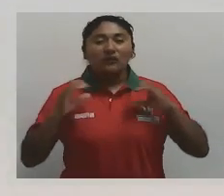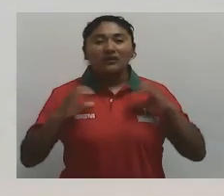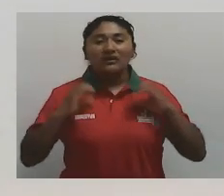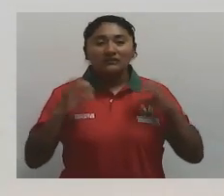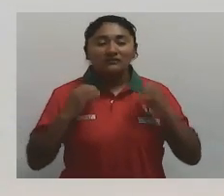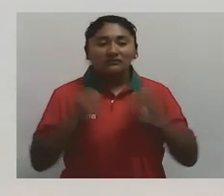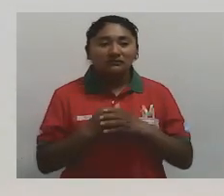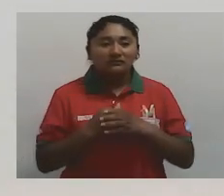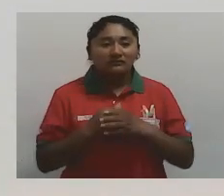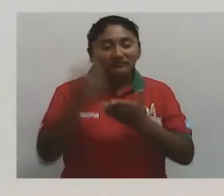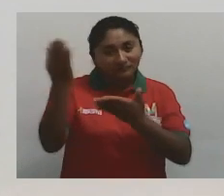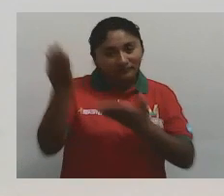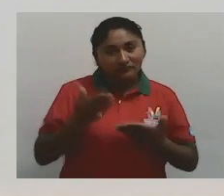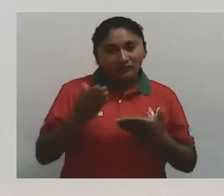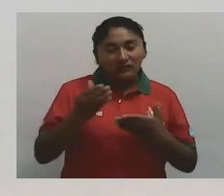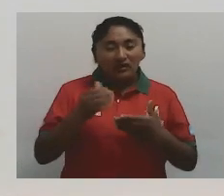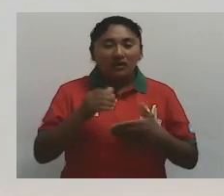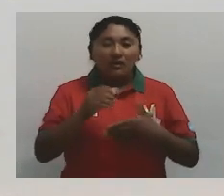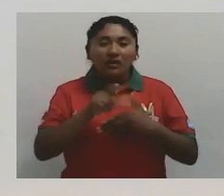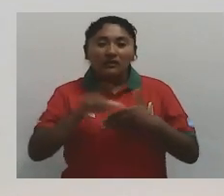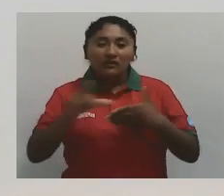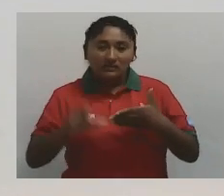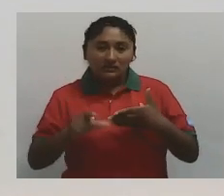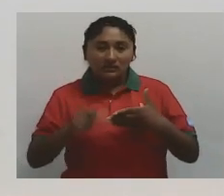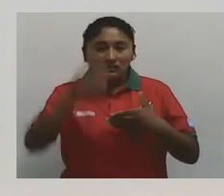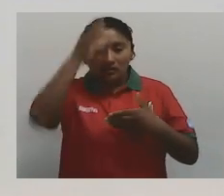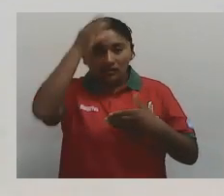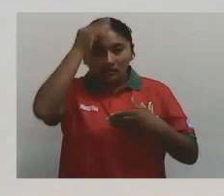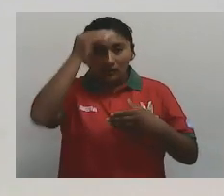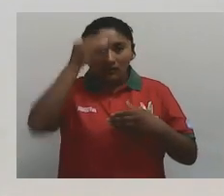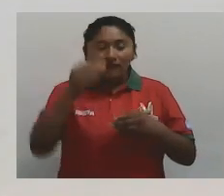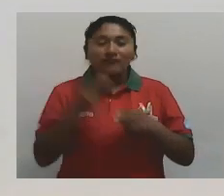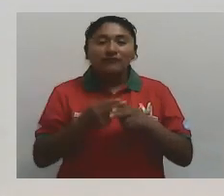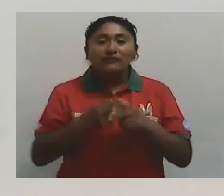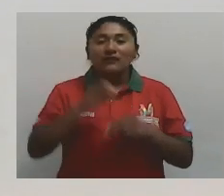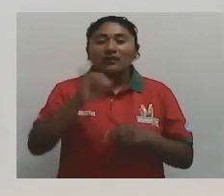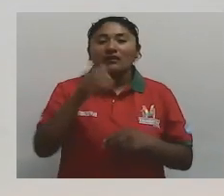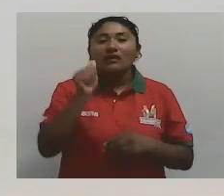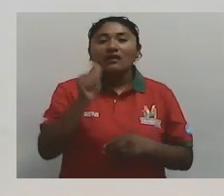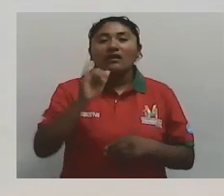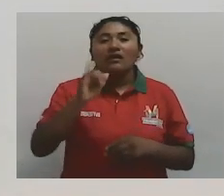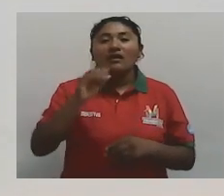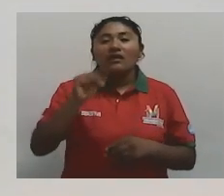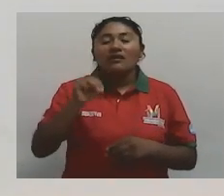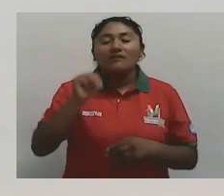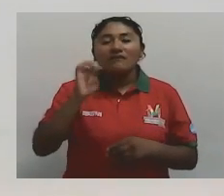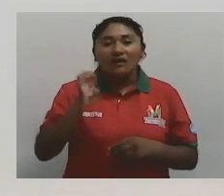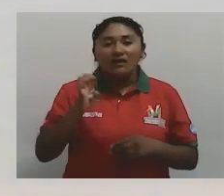Suárez, quien nos va a exponer sobre el voleibol.